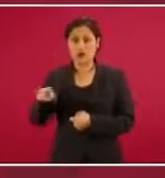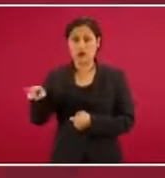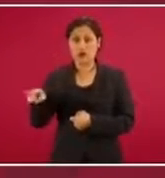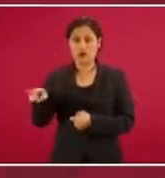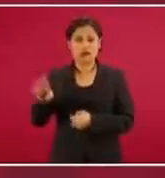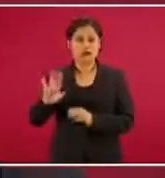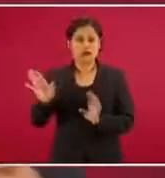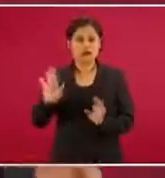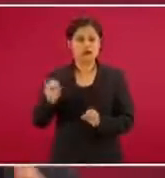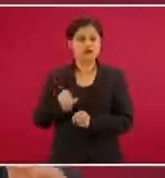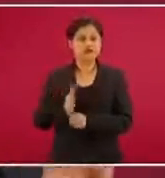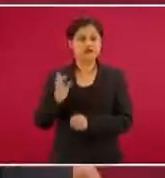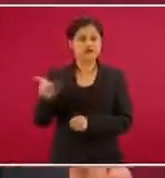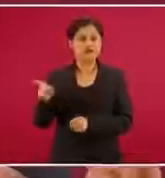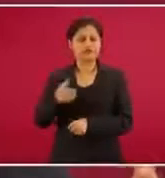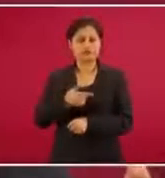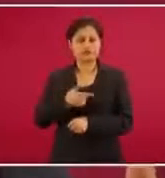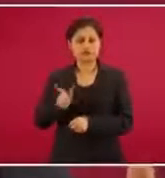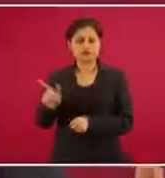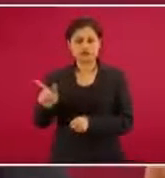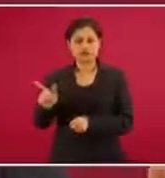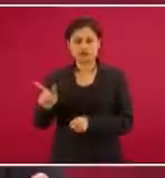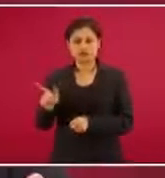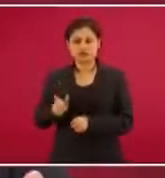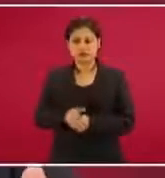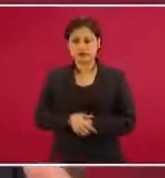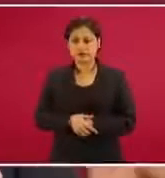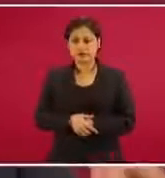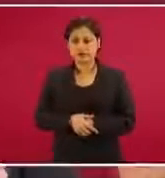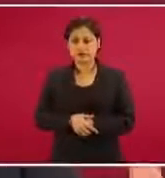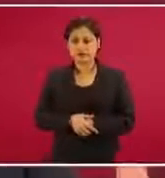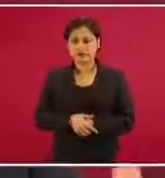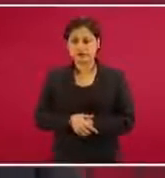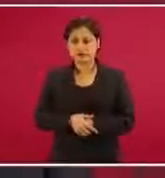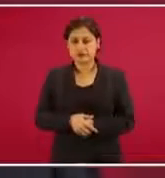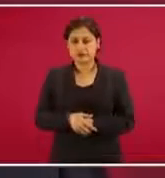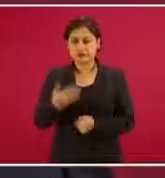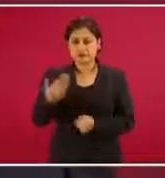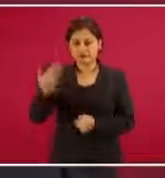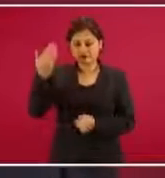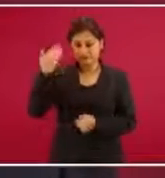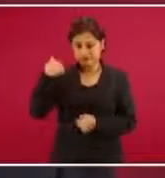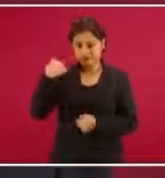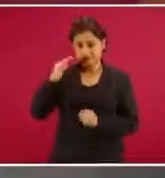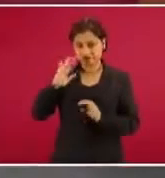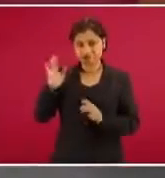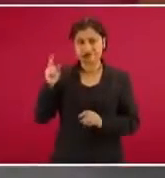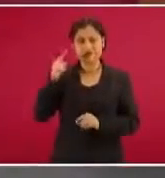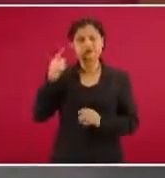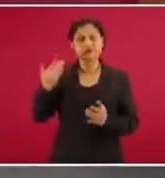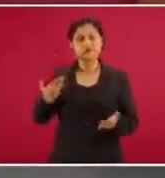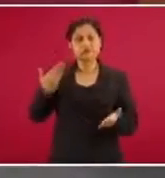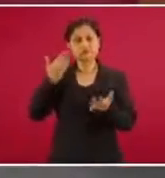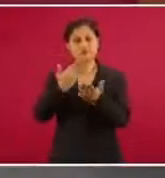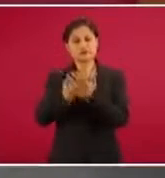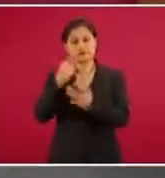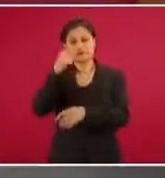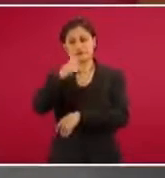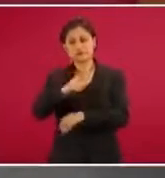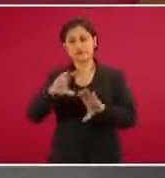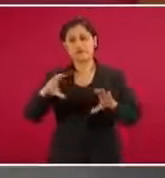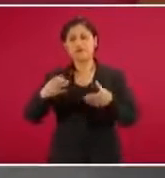con lo que se propuso en el mismo senado y